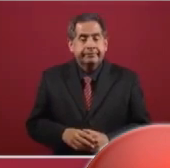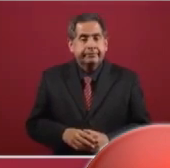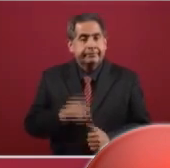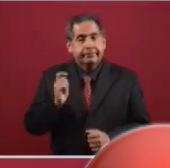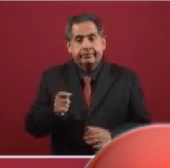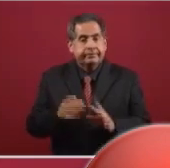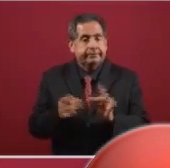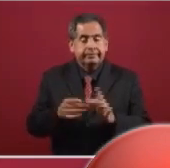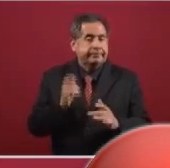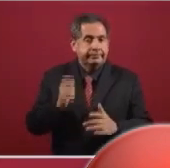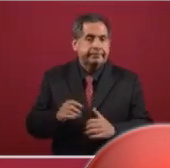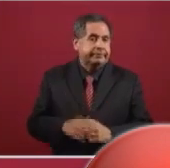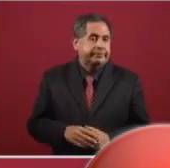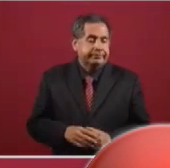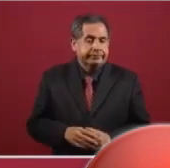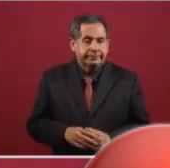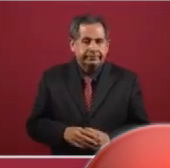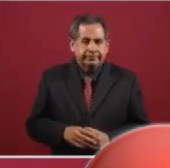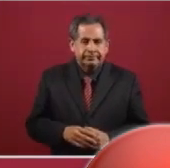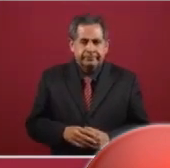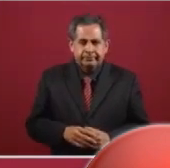que